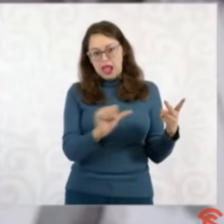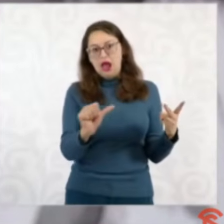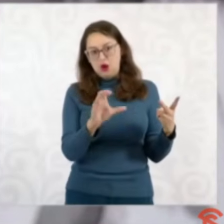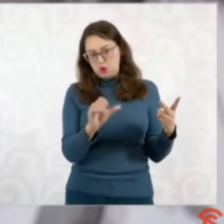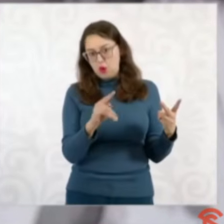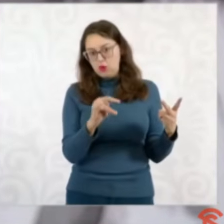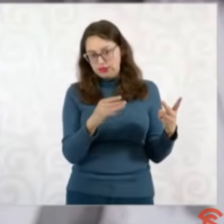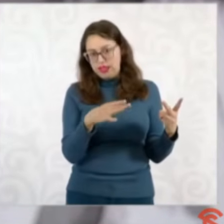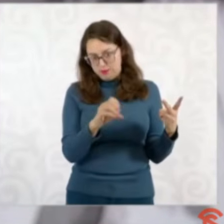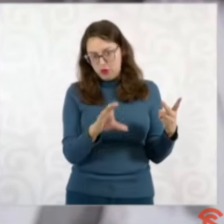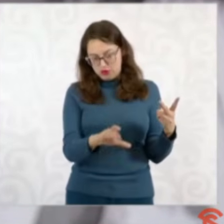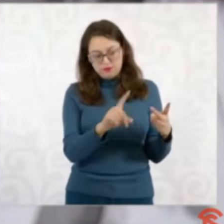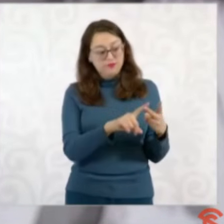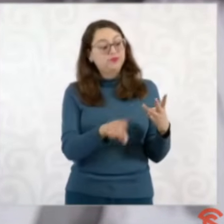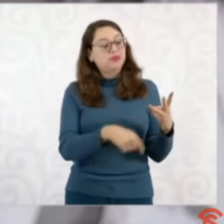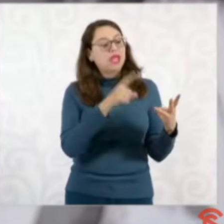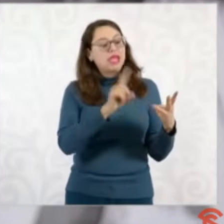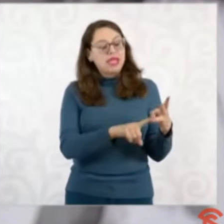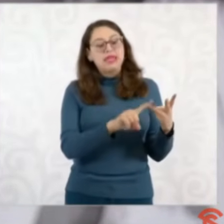Zedillo,